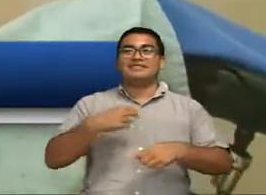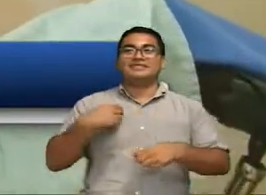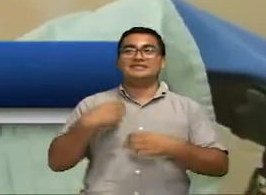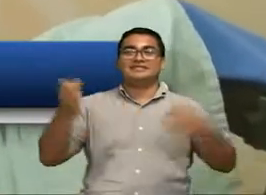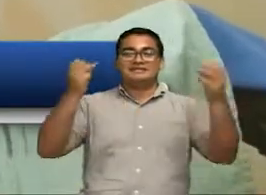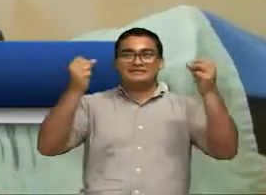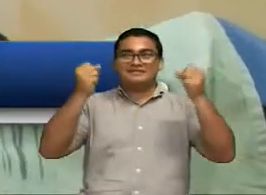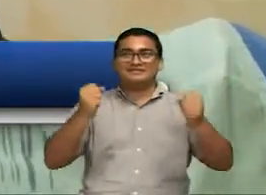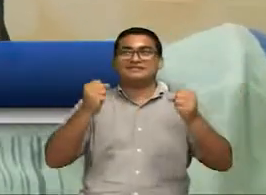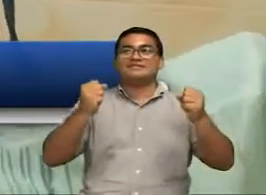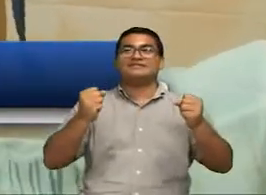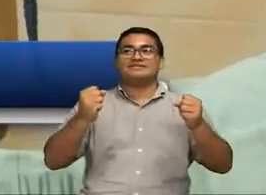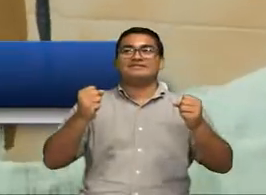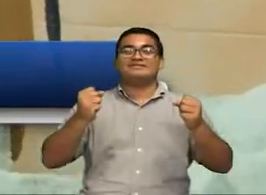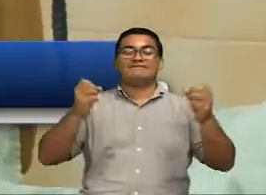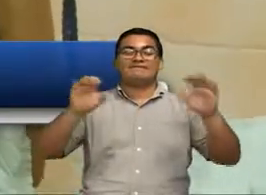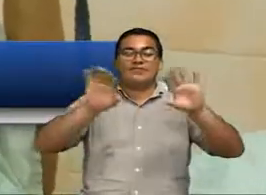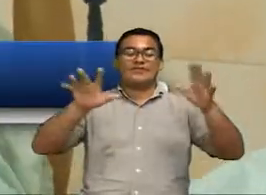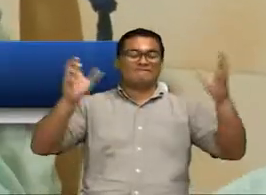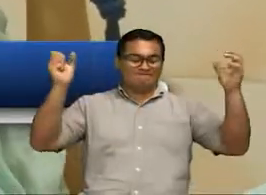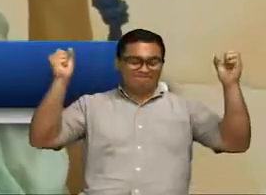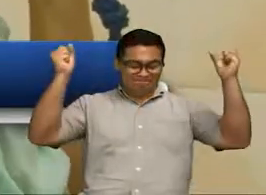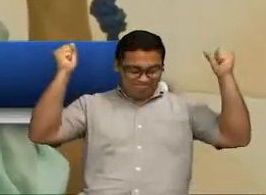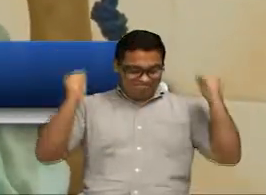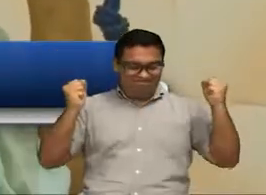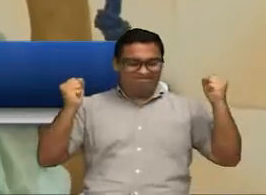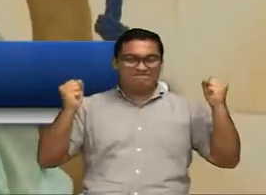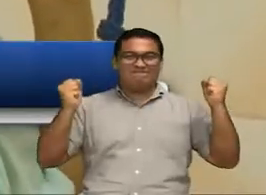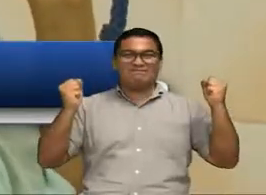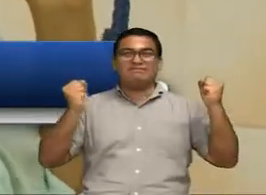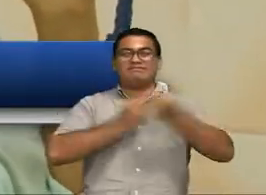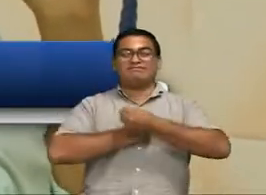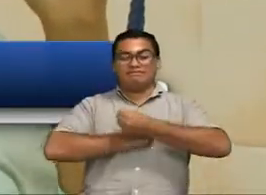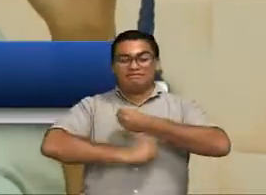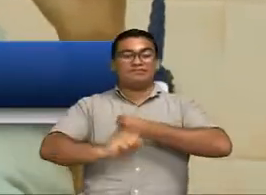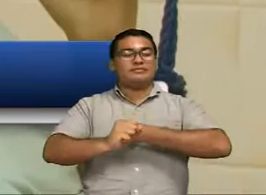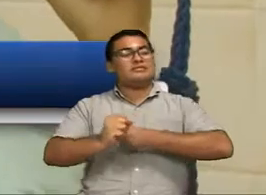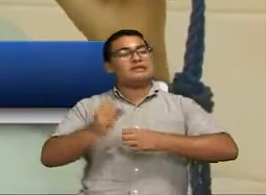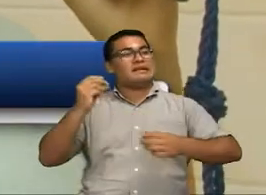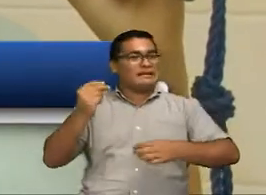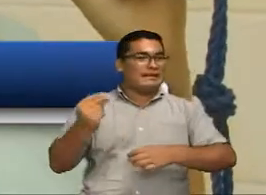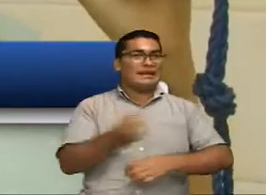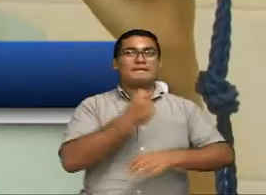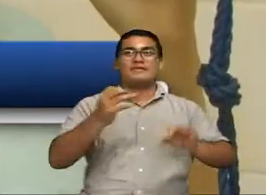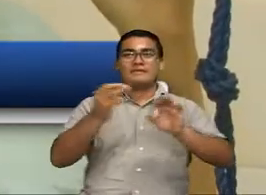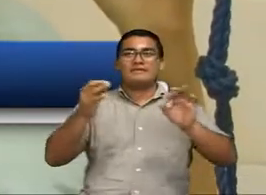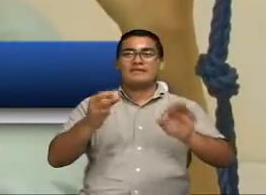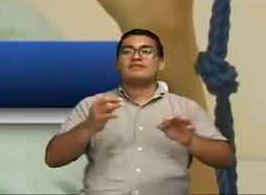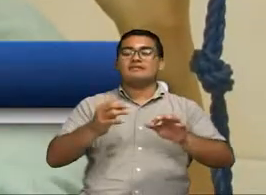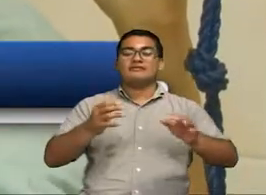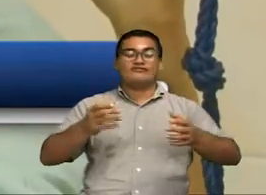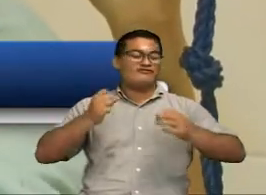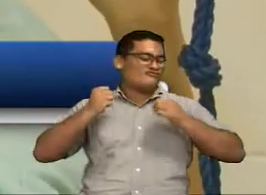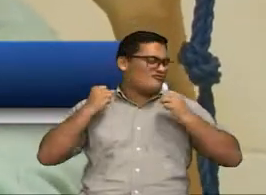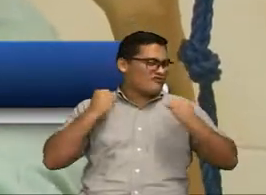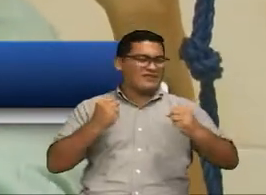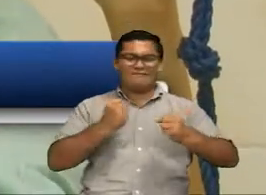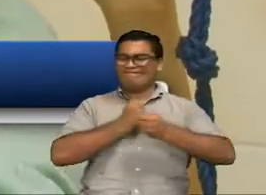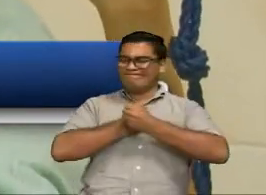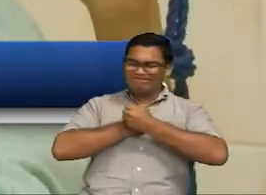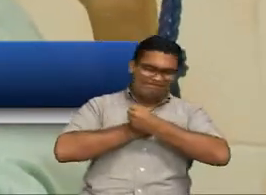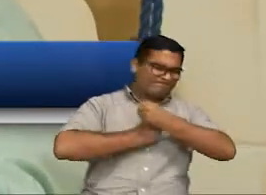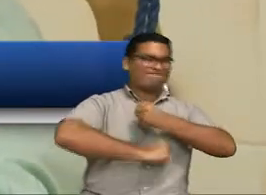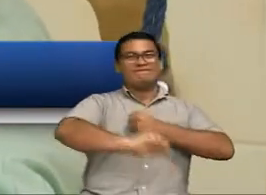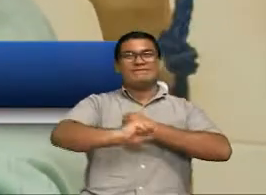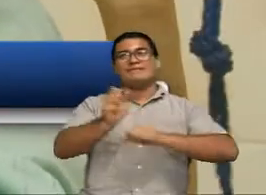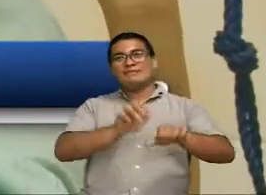ella, ella la guiña y entonces la presión intraabdominal aumenta, entonces hace de qué la fuerza sea mayor y